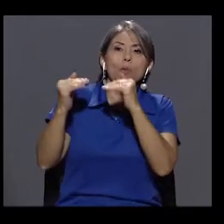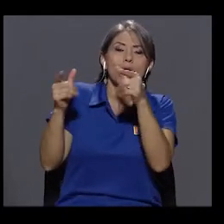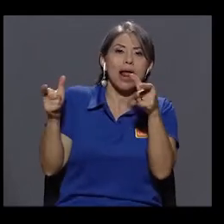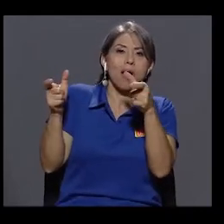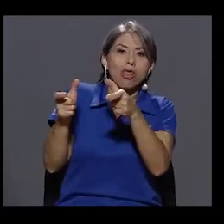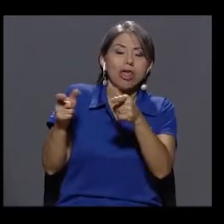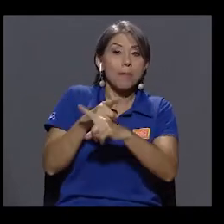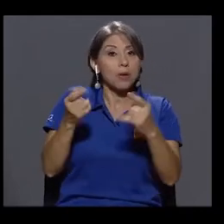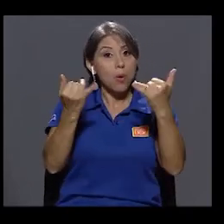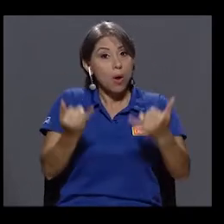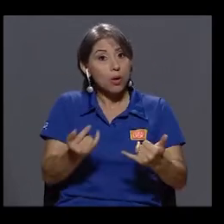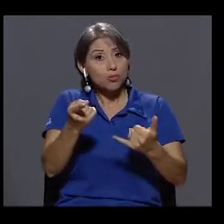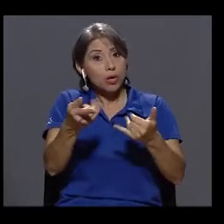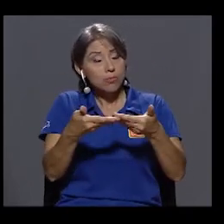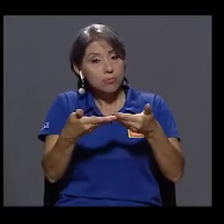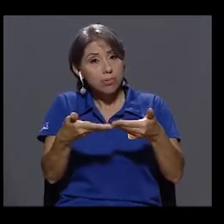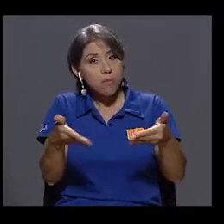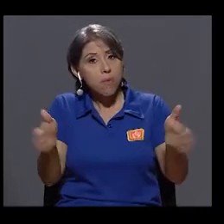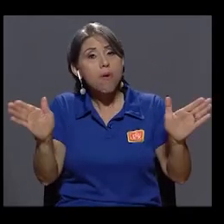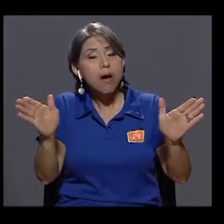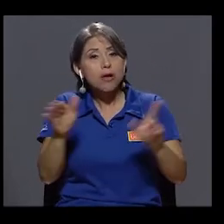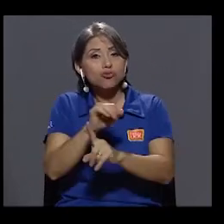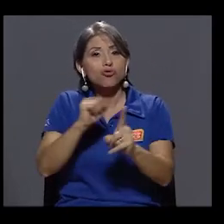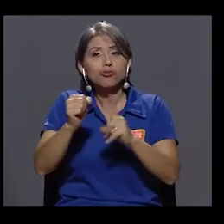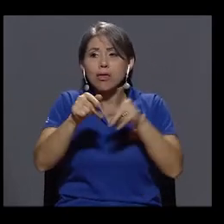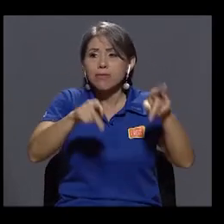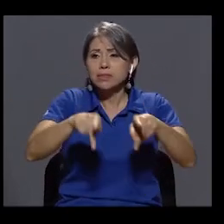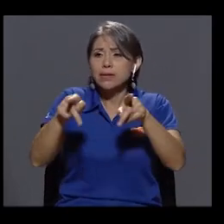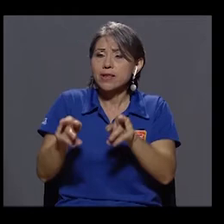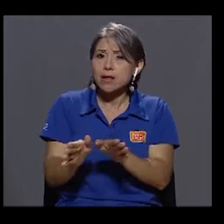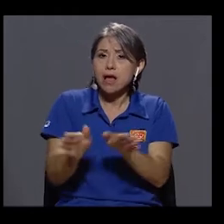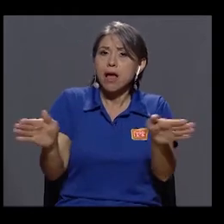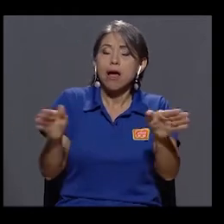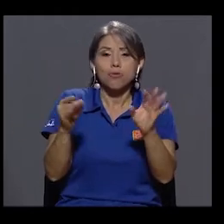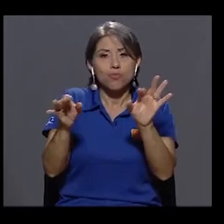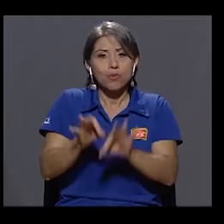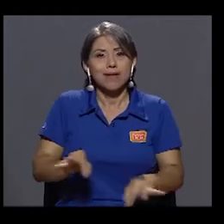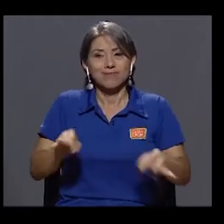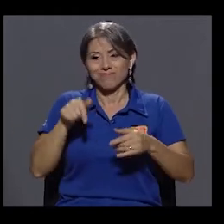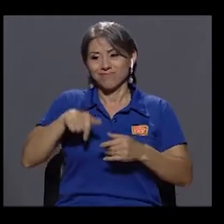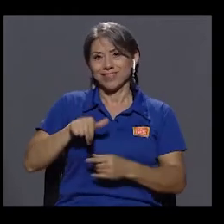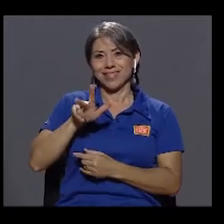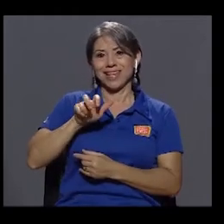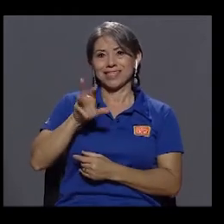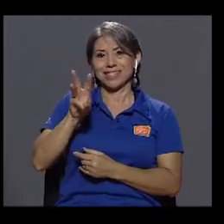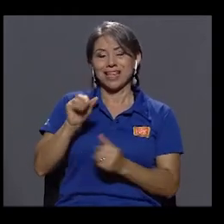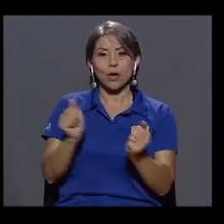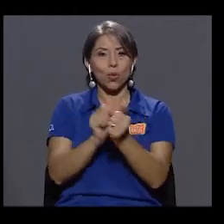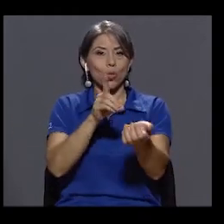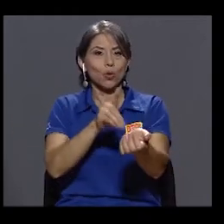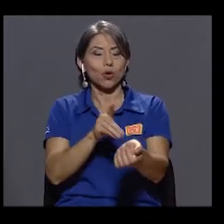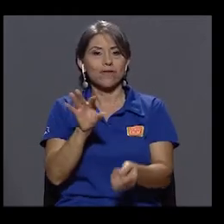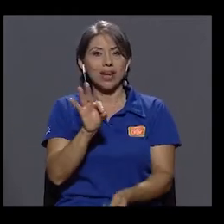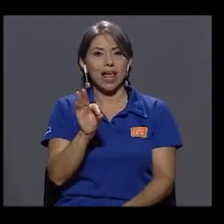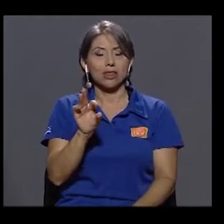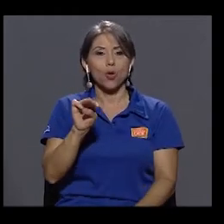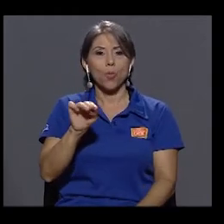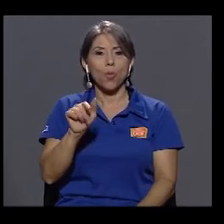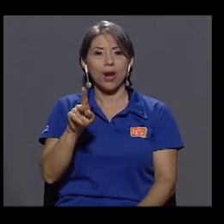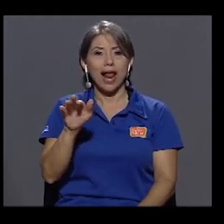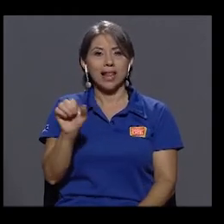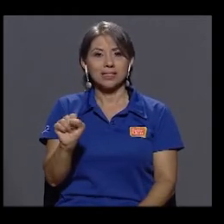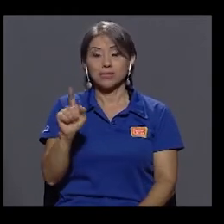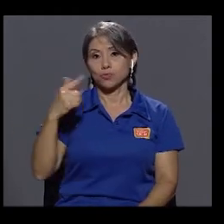apertura que usted hace haciendo una reflexión desde la sociedad civil me parece muy importante estamos en 360 con el doctor fernando morales